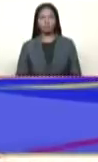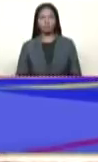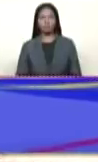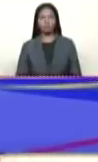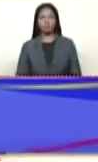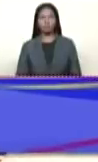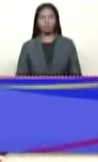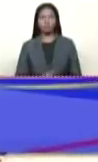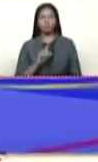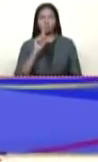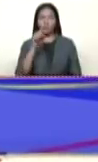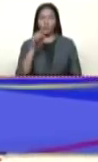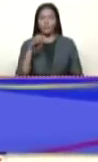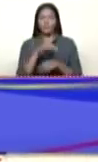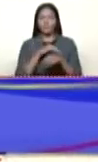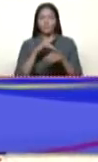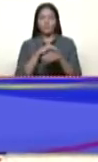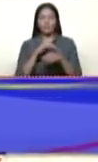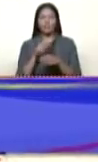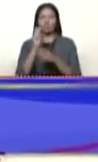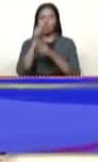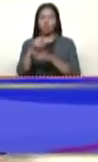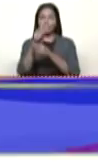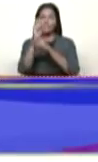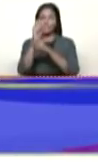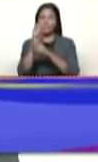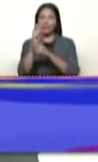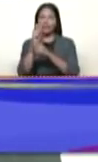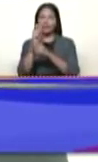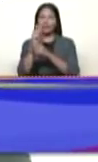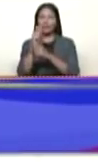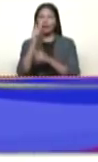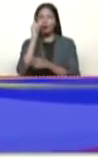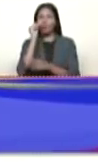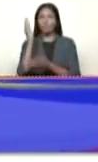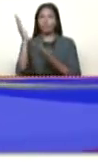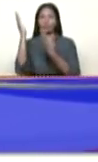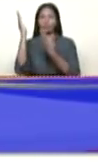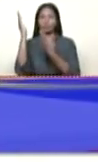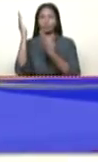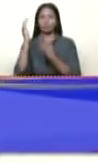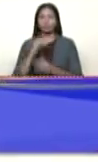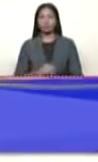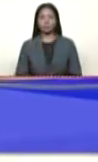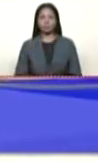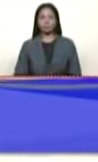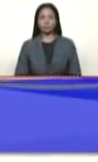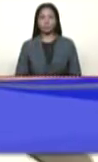compañero ministro de Pesca y Acuicultura, Dante Rivas.